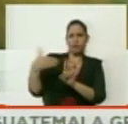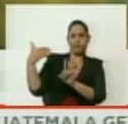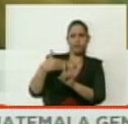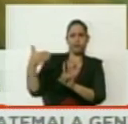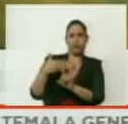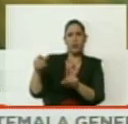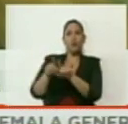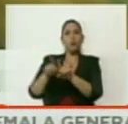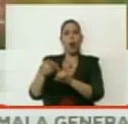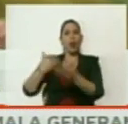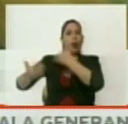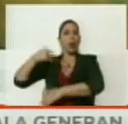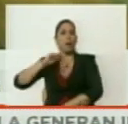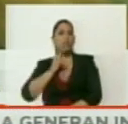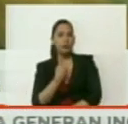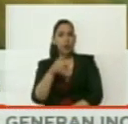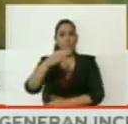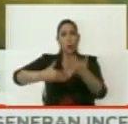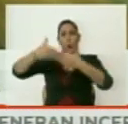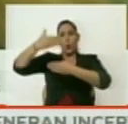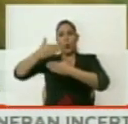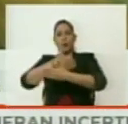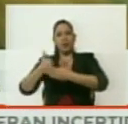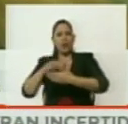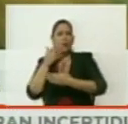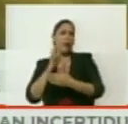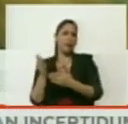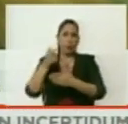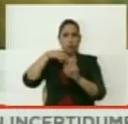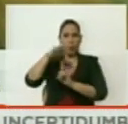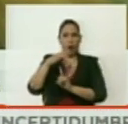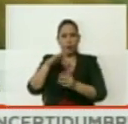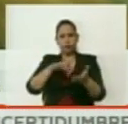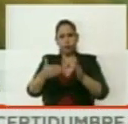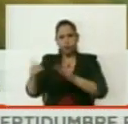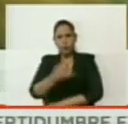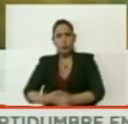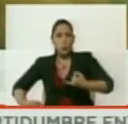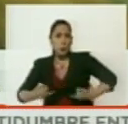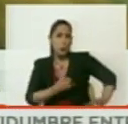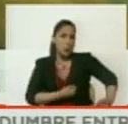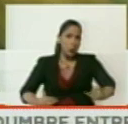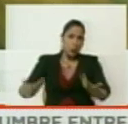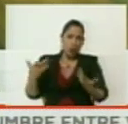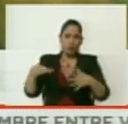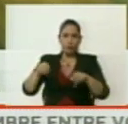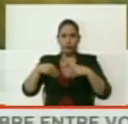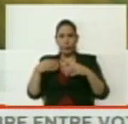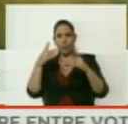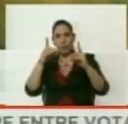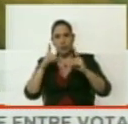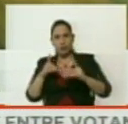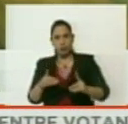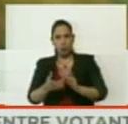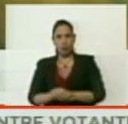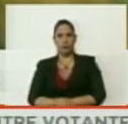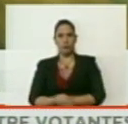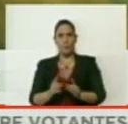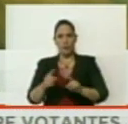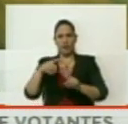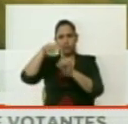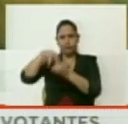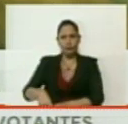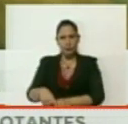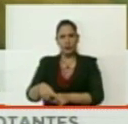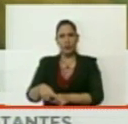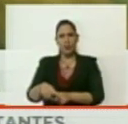medieval. Un muro que quiere que el pueblo se muera de hambre y que tome decisiones para derrocarse a sí